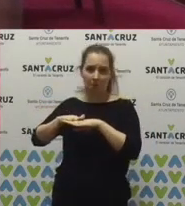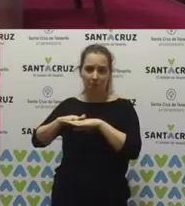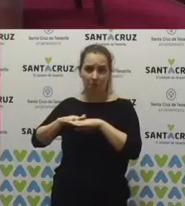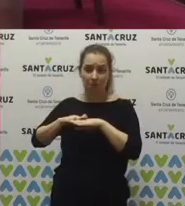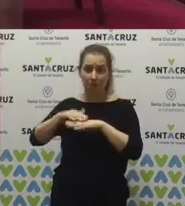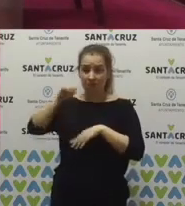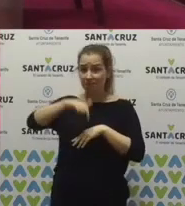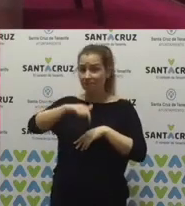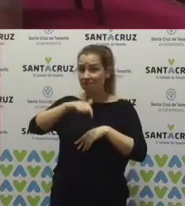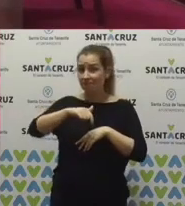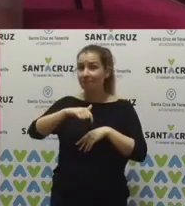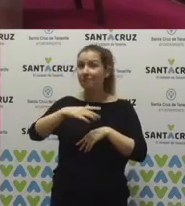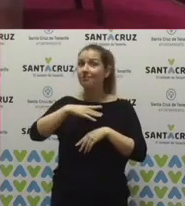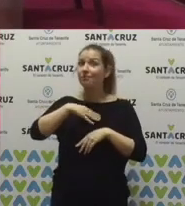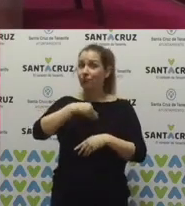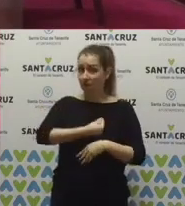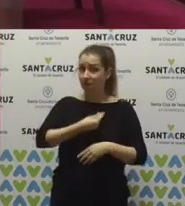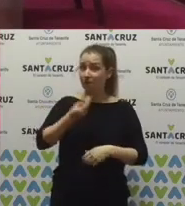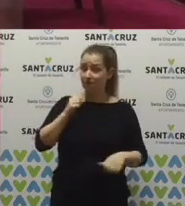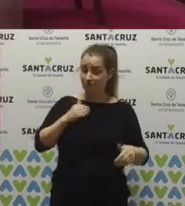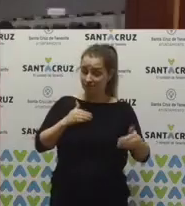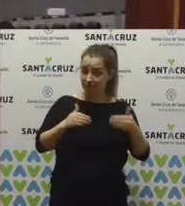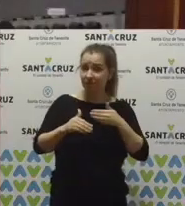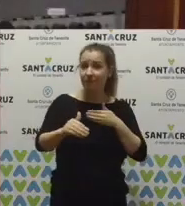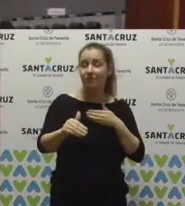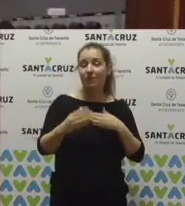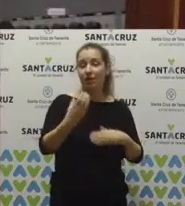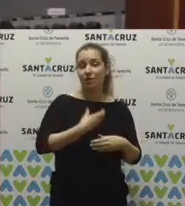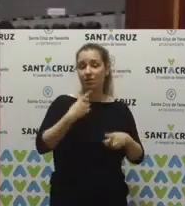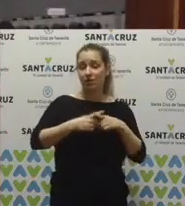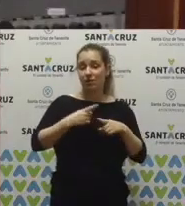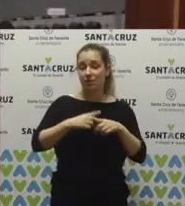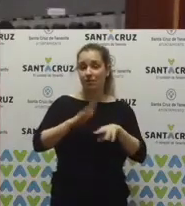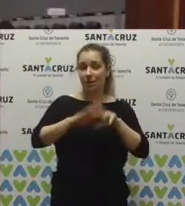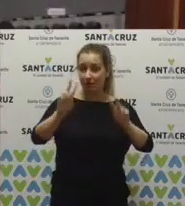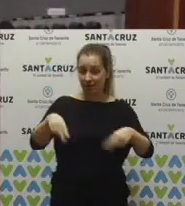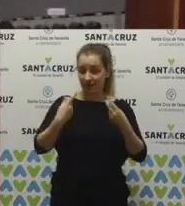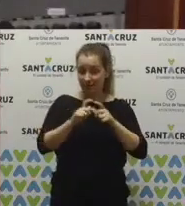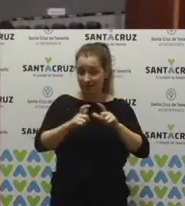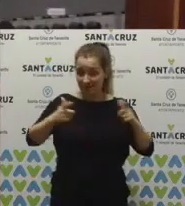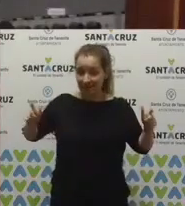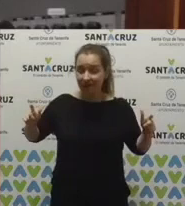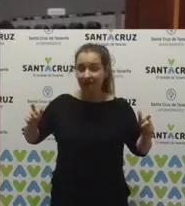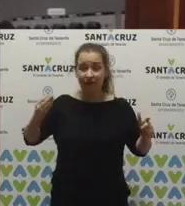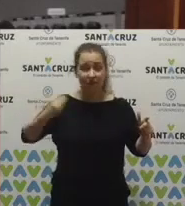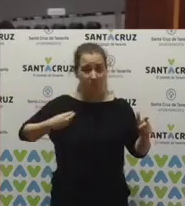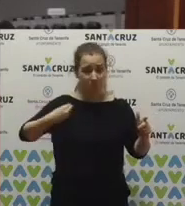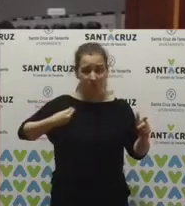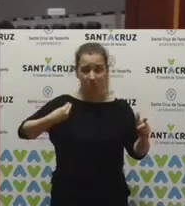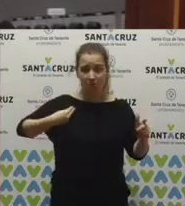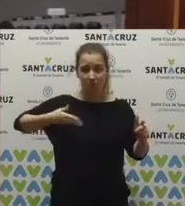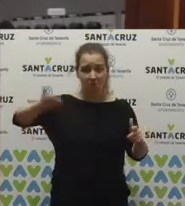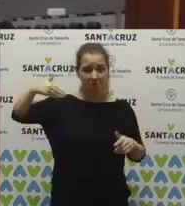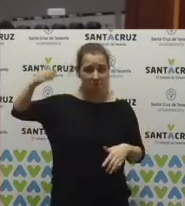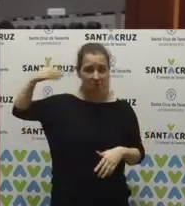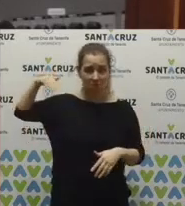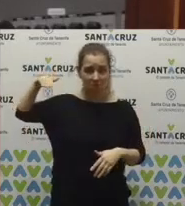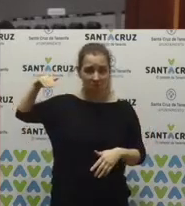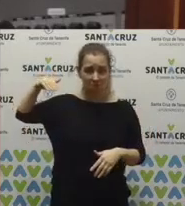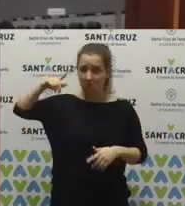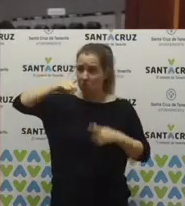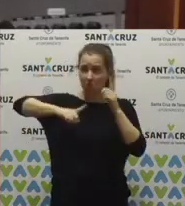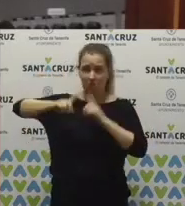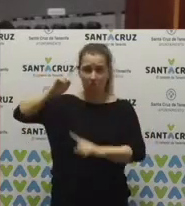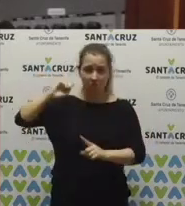desgraciadamente los próximos años para que el autor y la autoricen a crecer en capítulo 1 como nos pasó hasta los últimos el último año